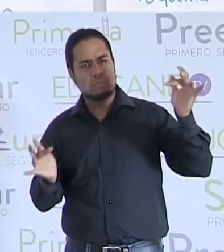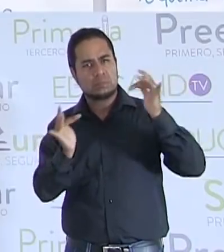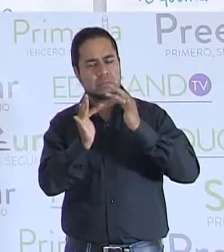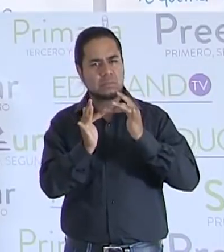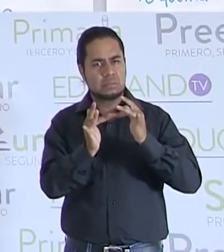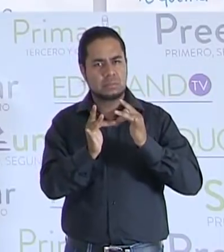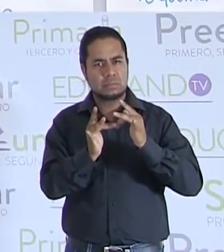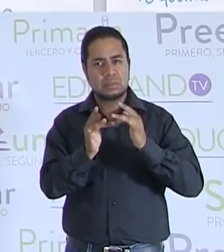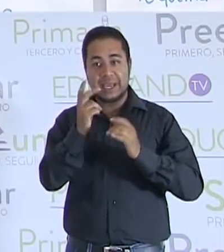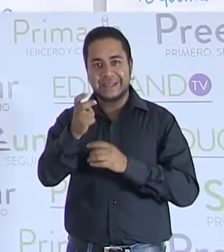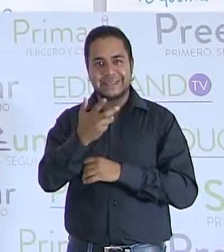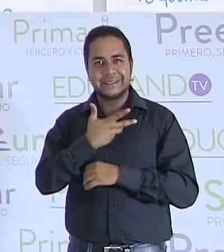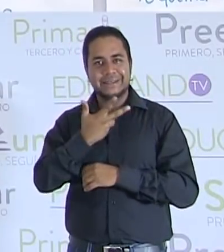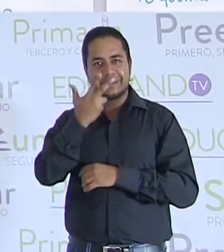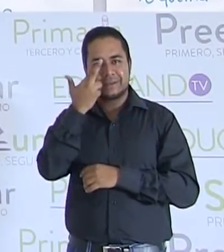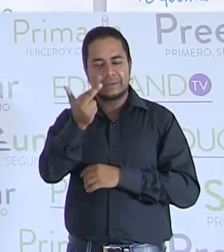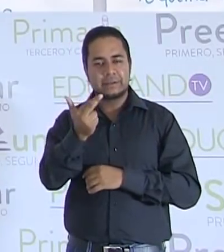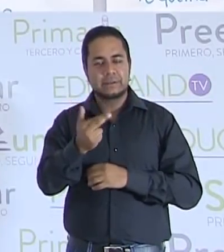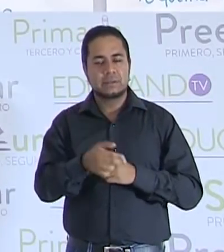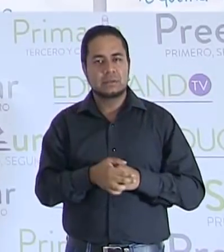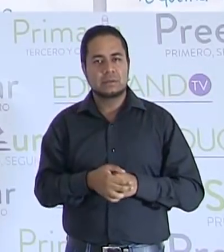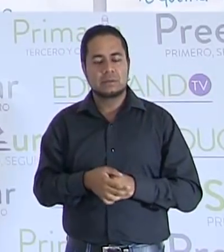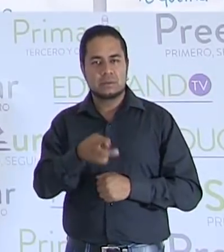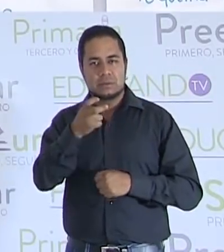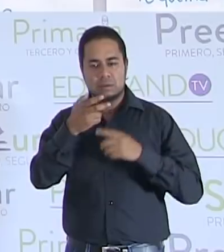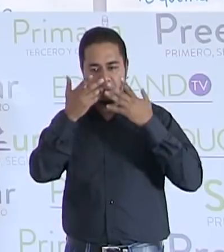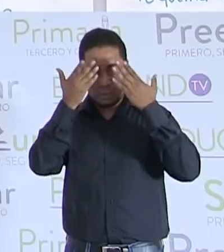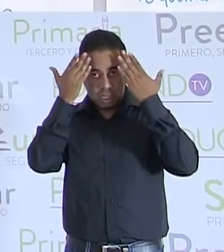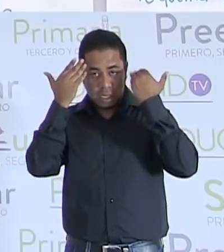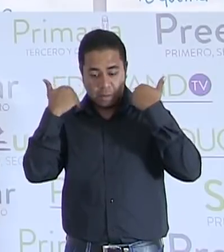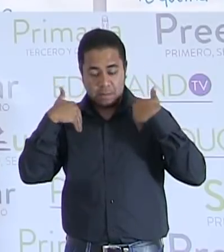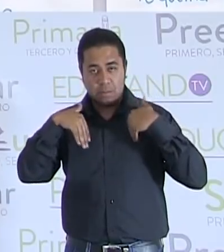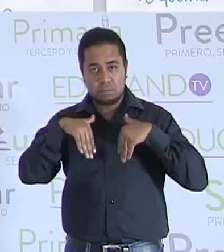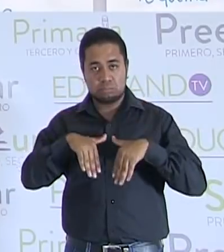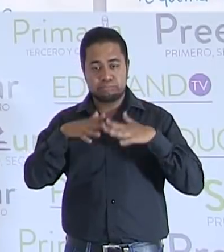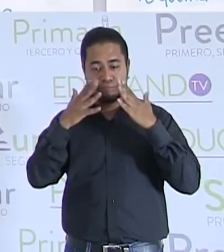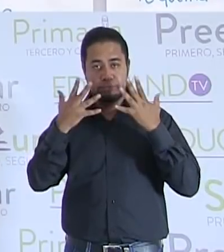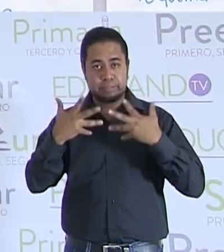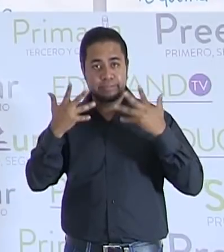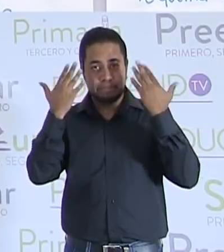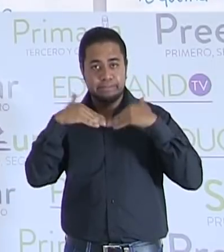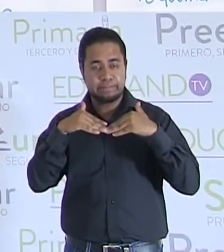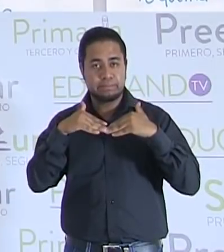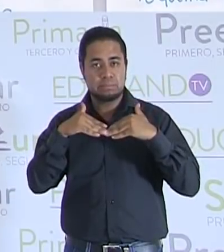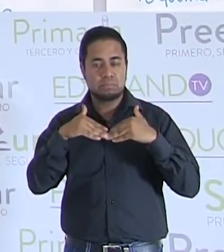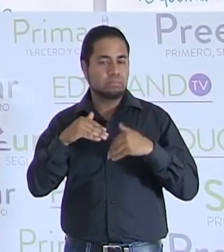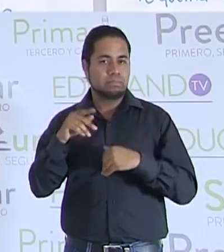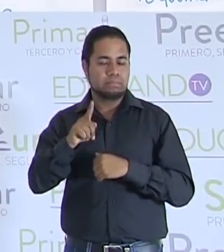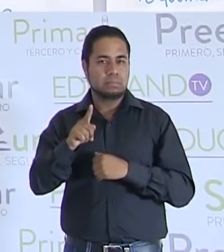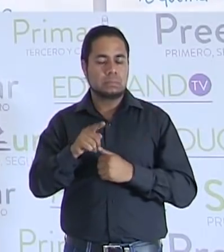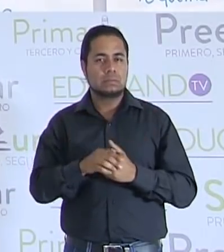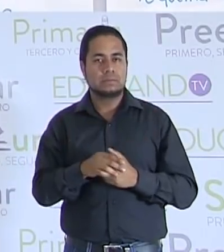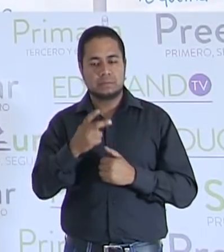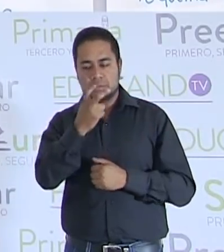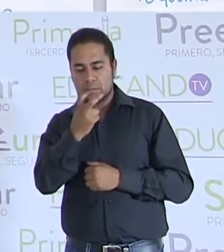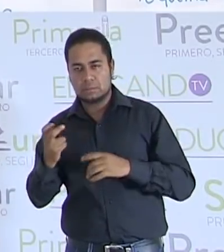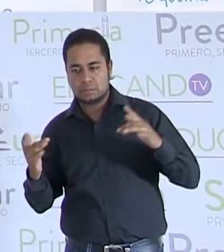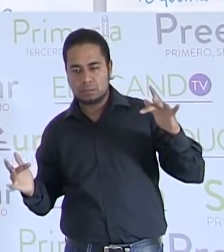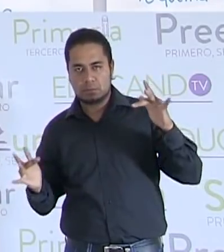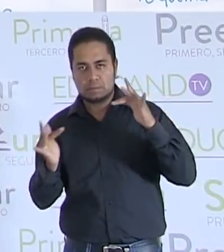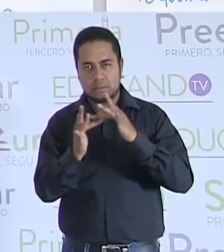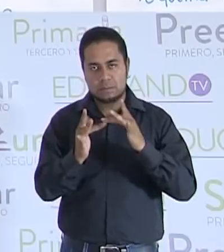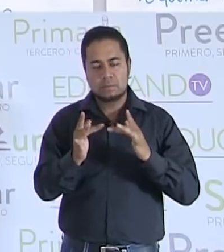de acuerdo contigo. Es el hábito no hace al monje. Estos 2